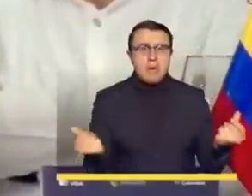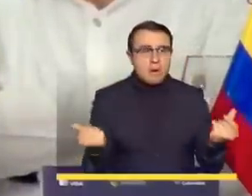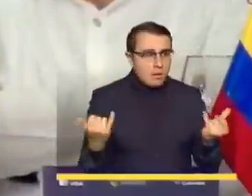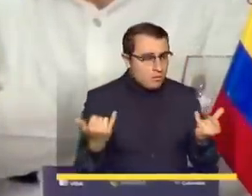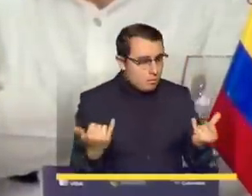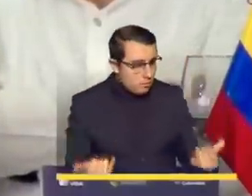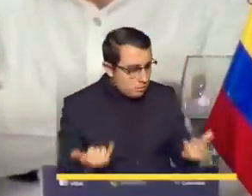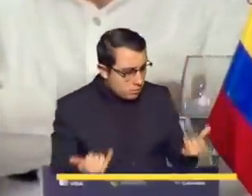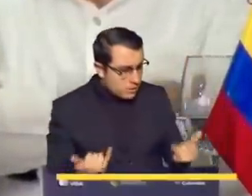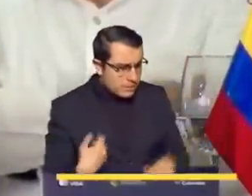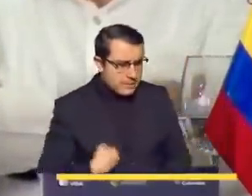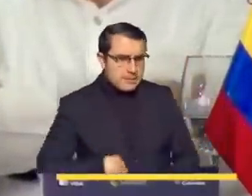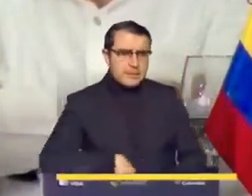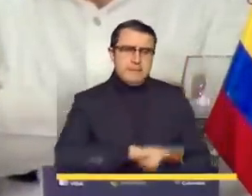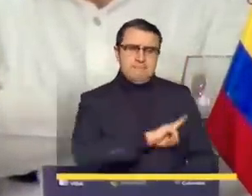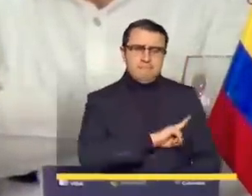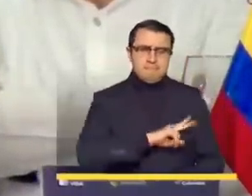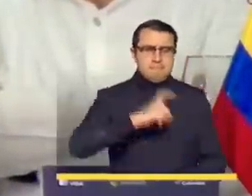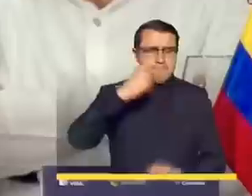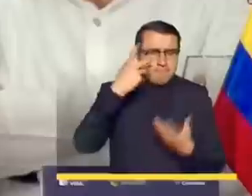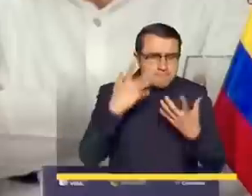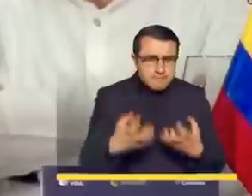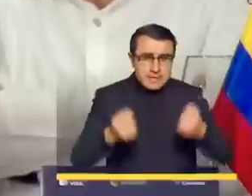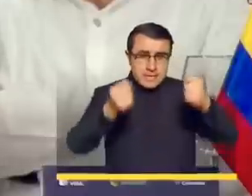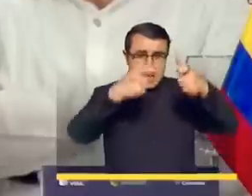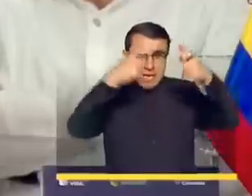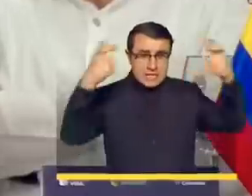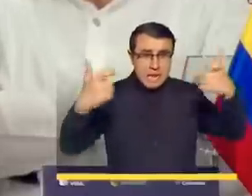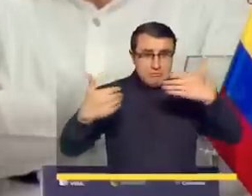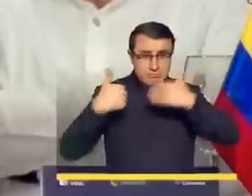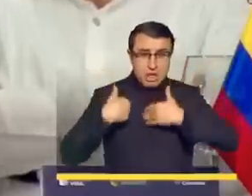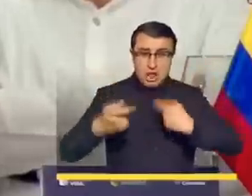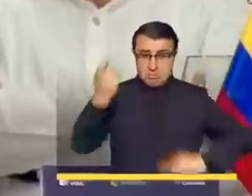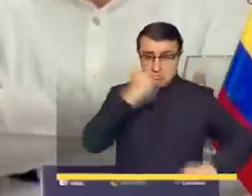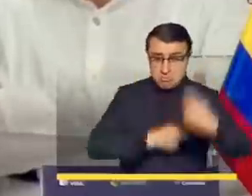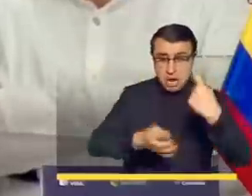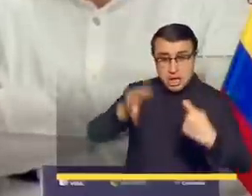nosotros pretendemos que el Estado acabe la oferta